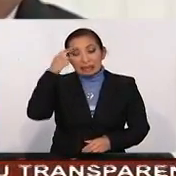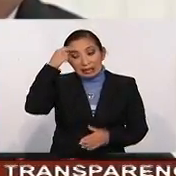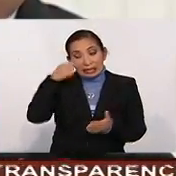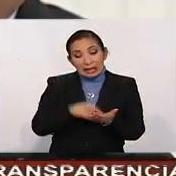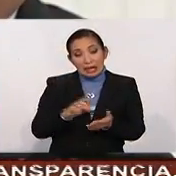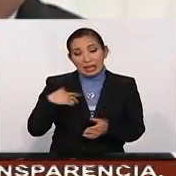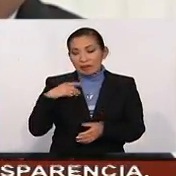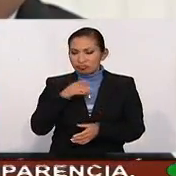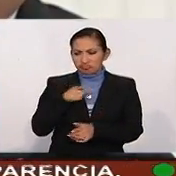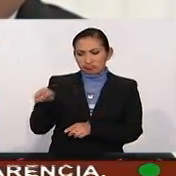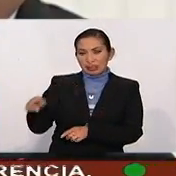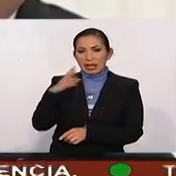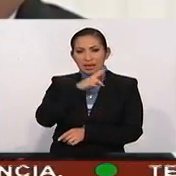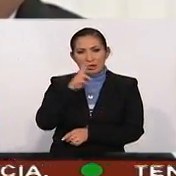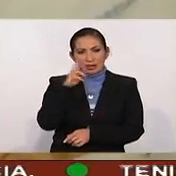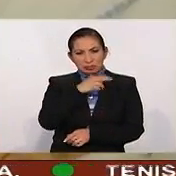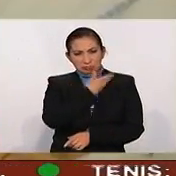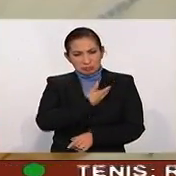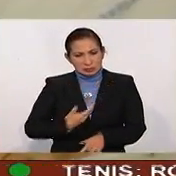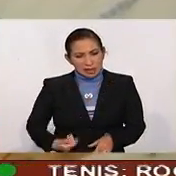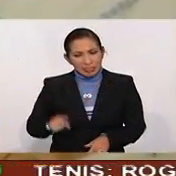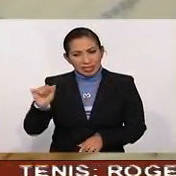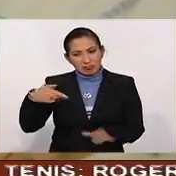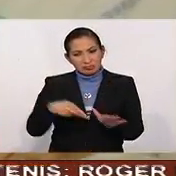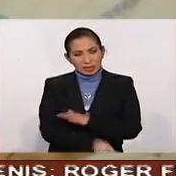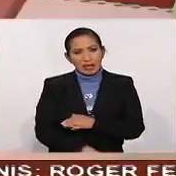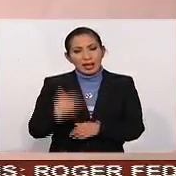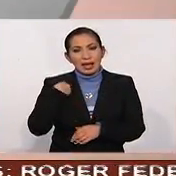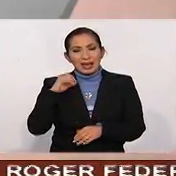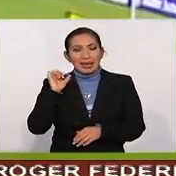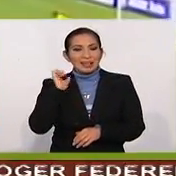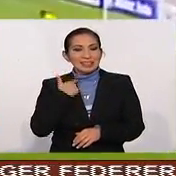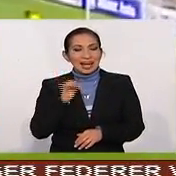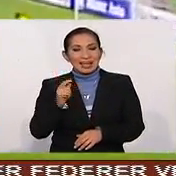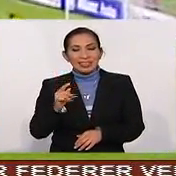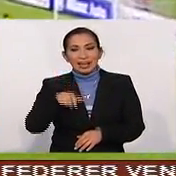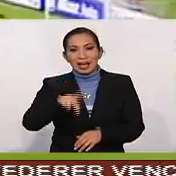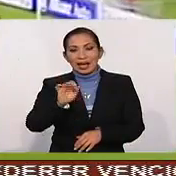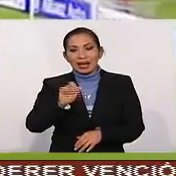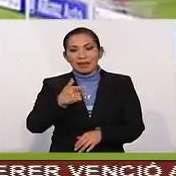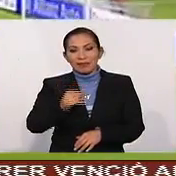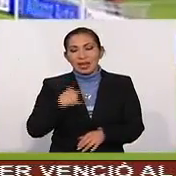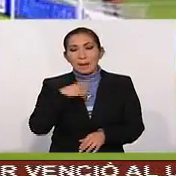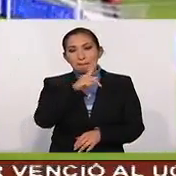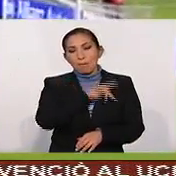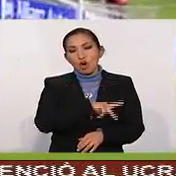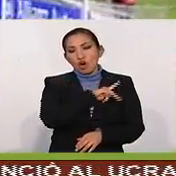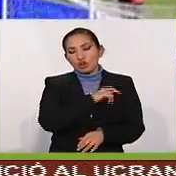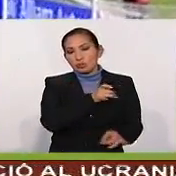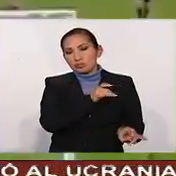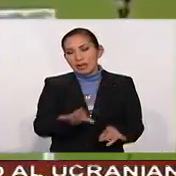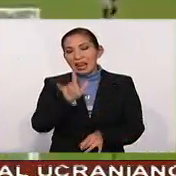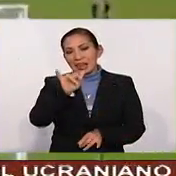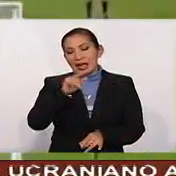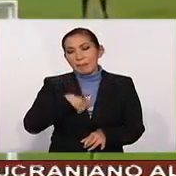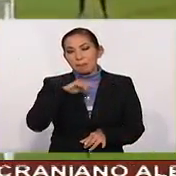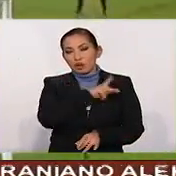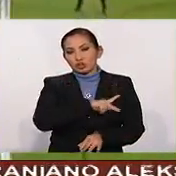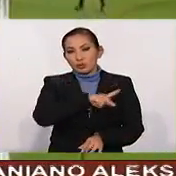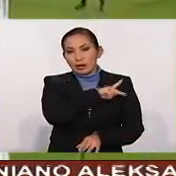a Vladimir Putin en asesinato de exagente de la KGB. Eliminan al Porto de la Copa de la Liga de